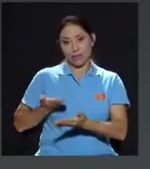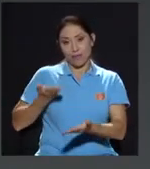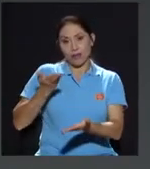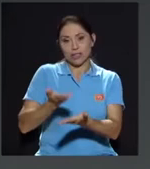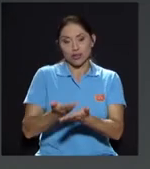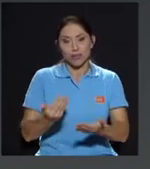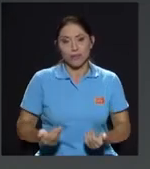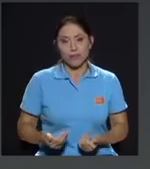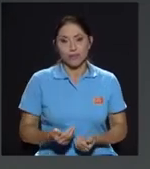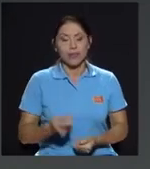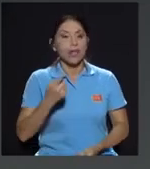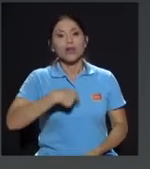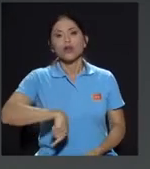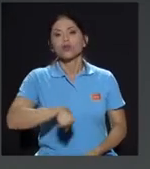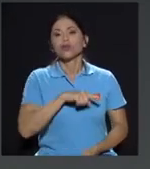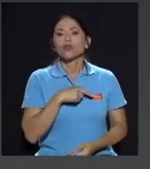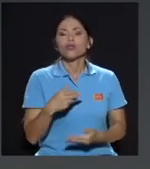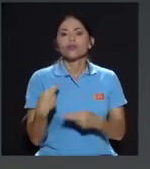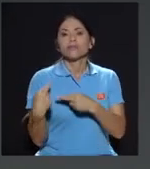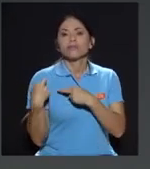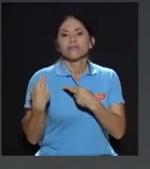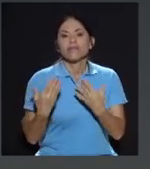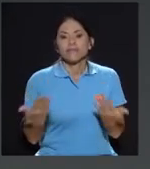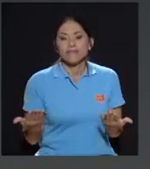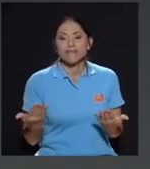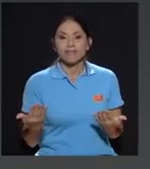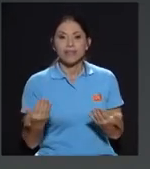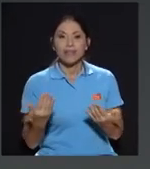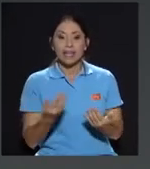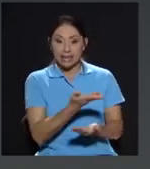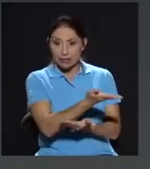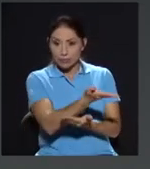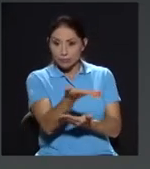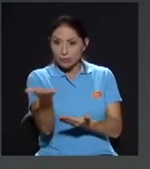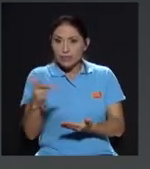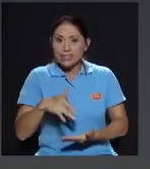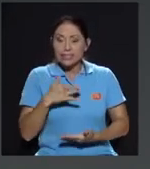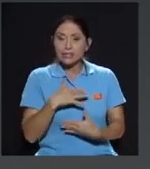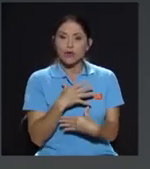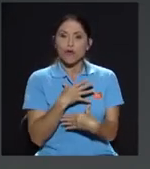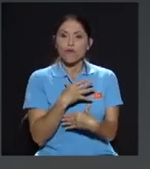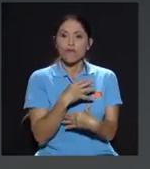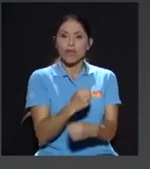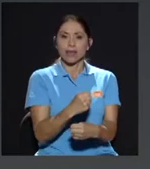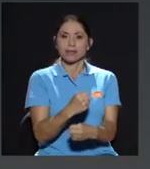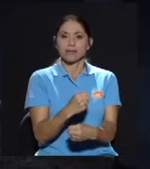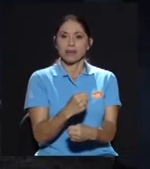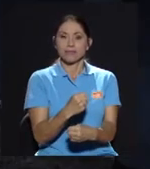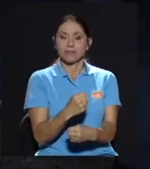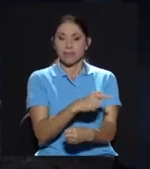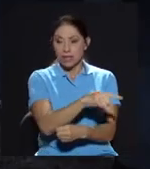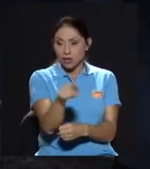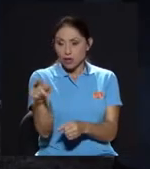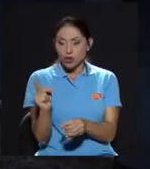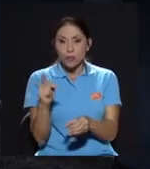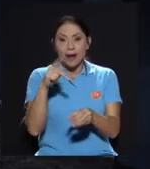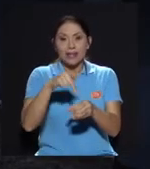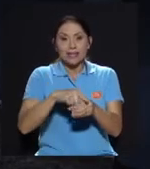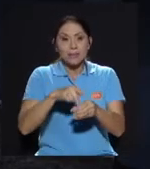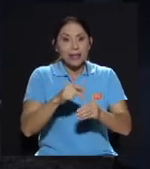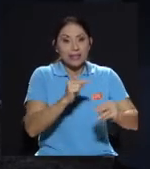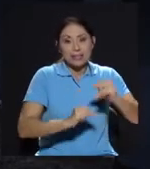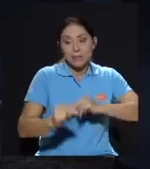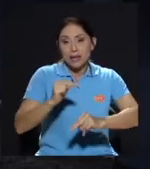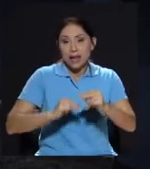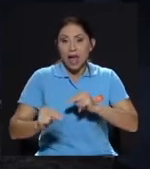nosotros lo que nos corresponde es es crear esa confianza buena en los participantes del mercado para que